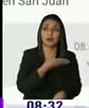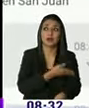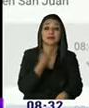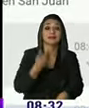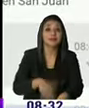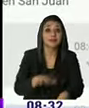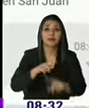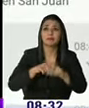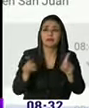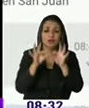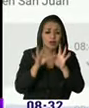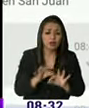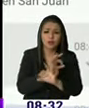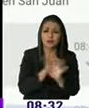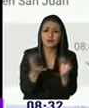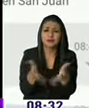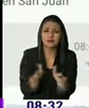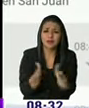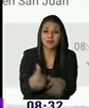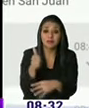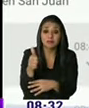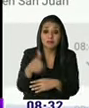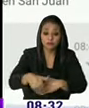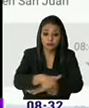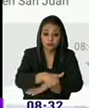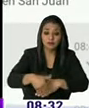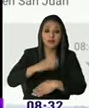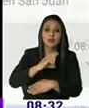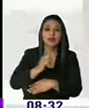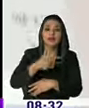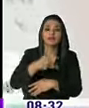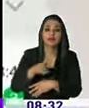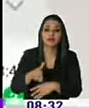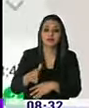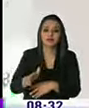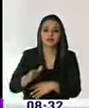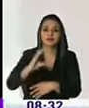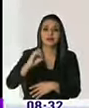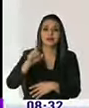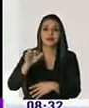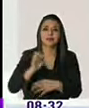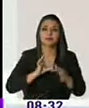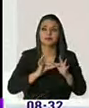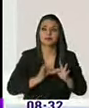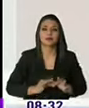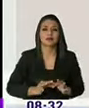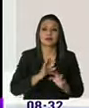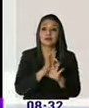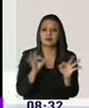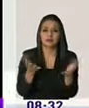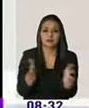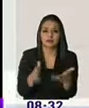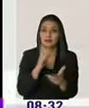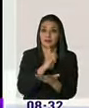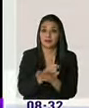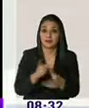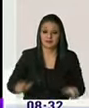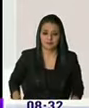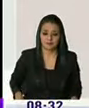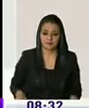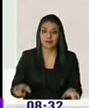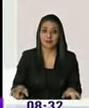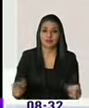y nada de que limpien el mismo, en la misma calle Cacha y Giovanni Calles en Calderón. Eso que dicen que no limpian, que es la vereda.